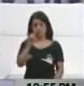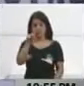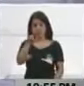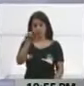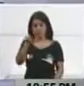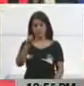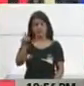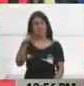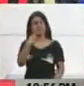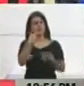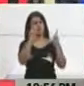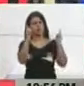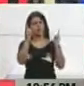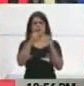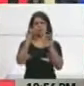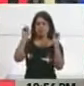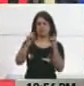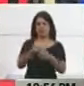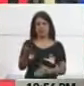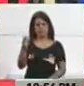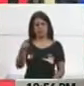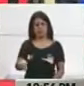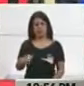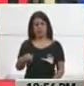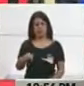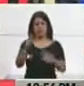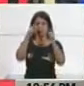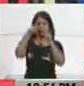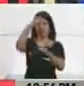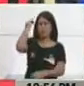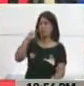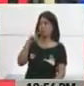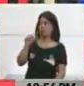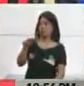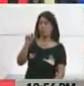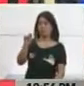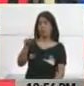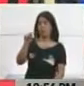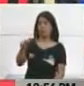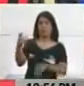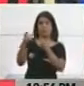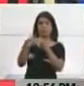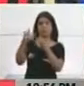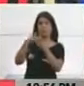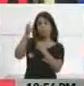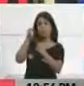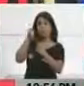Libertad, democracia, esto sí. Y anda Ramos Alú. Entonces, hijo, te me van a suspender mi inmunidad.